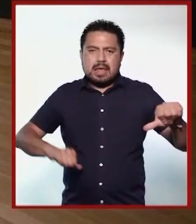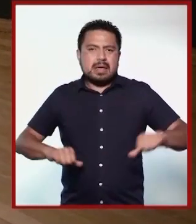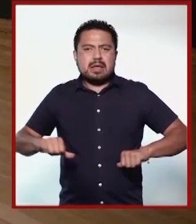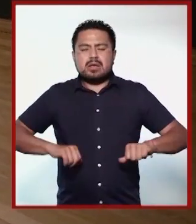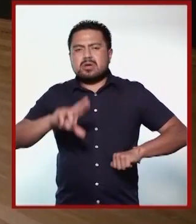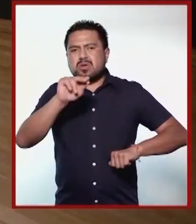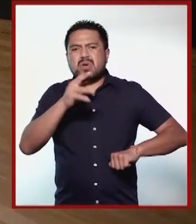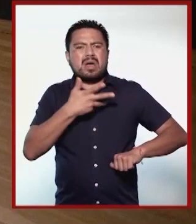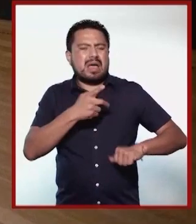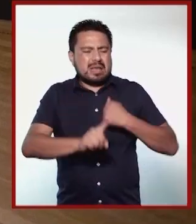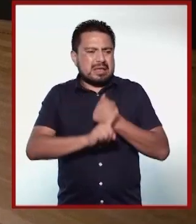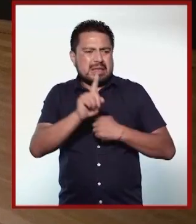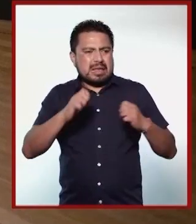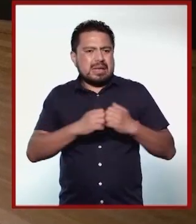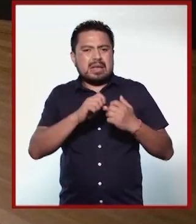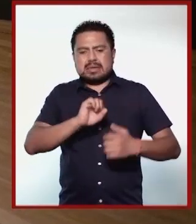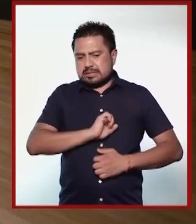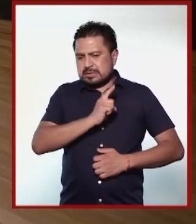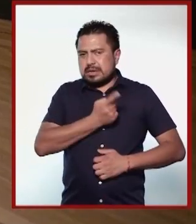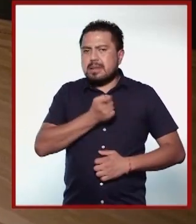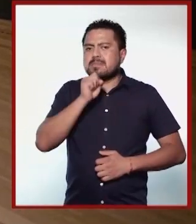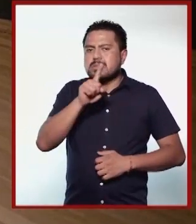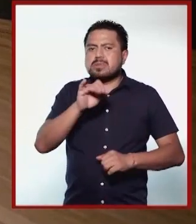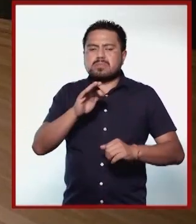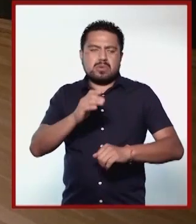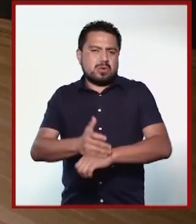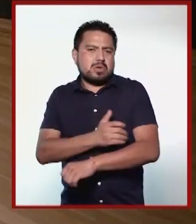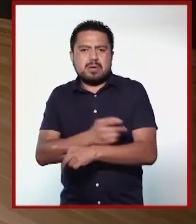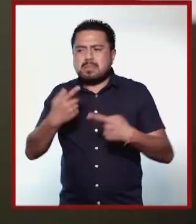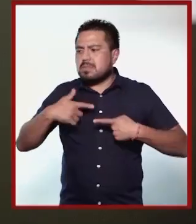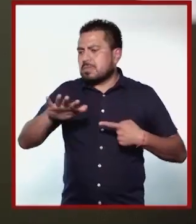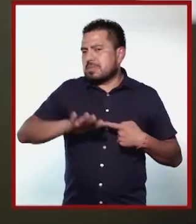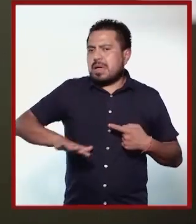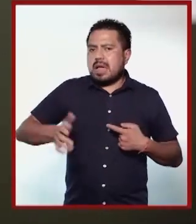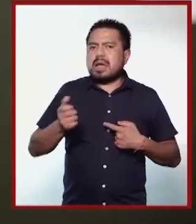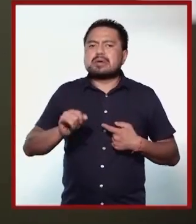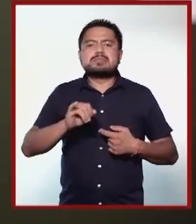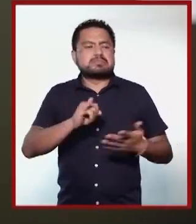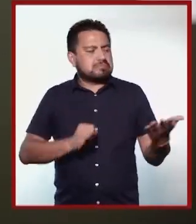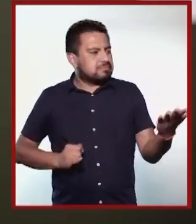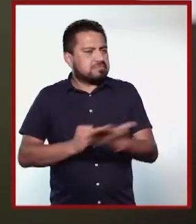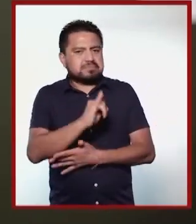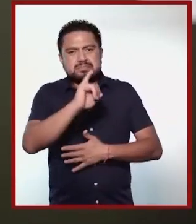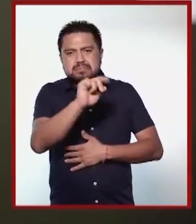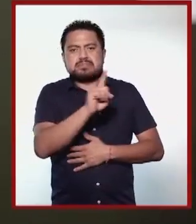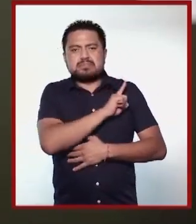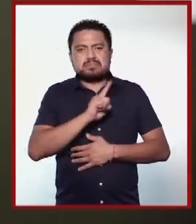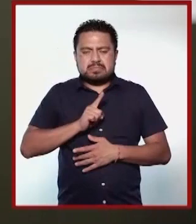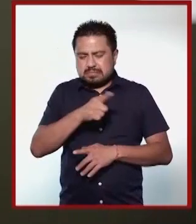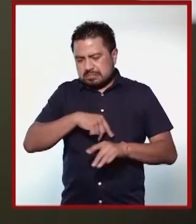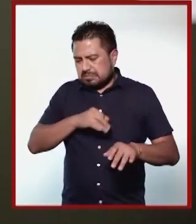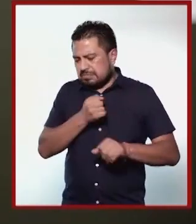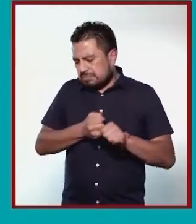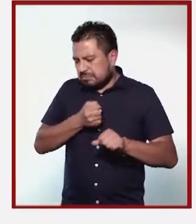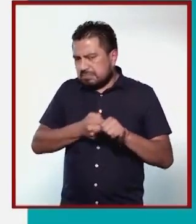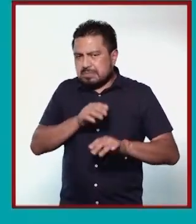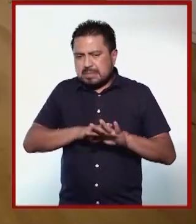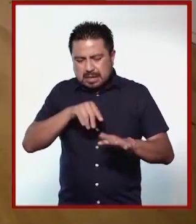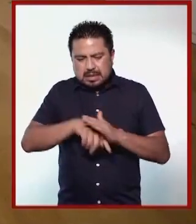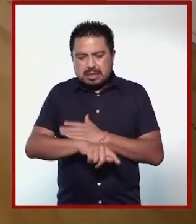no ponga en riesgo nuestra salud ni la de nuestros paisanos, por así decirlo. Definitivamente es algo que tenemos que trabajar más a